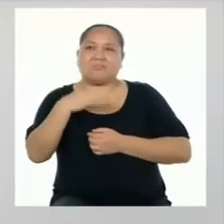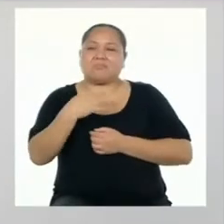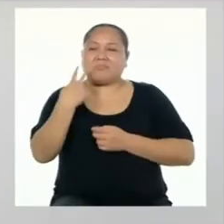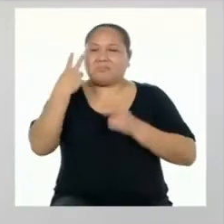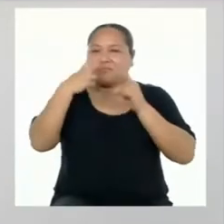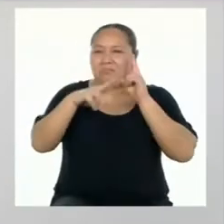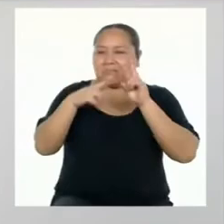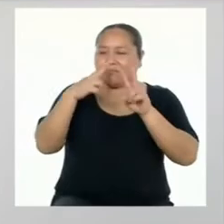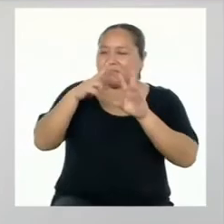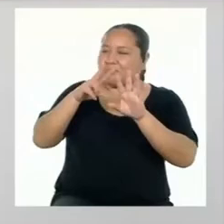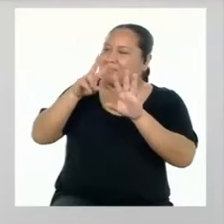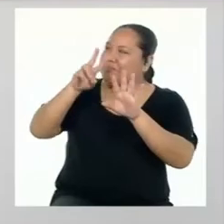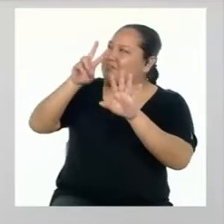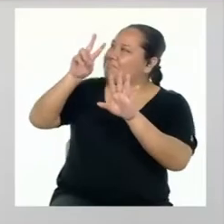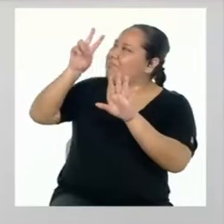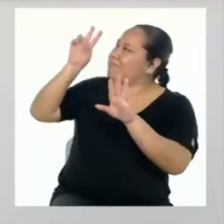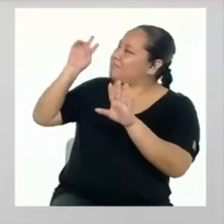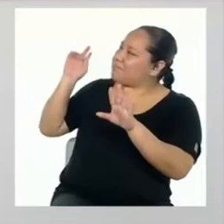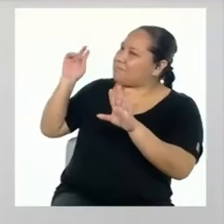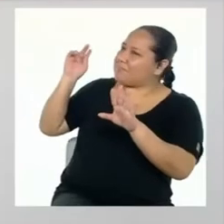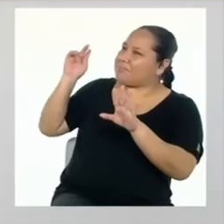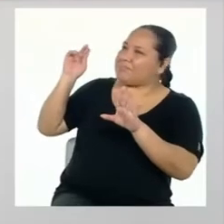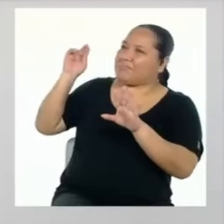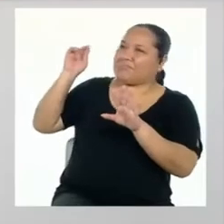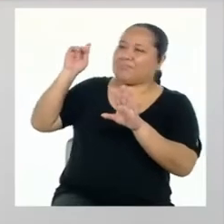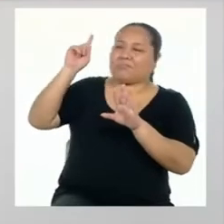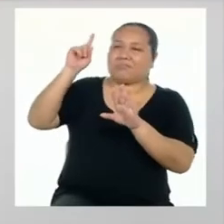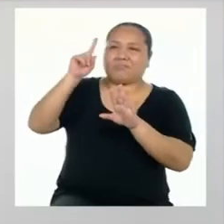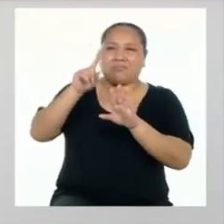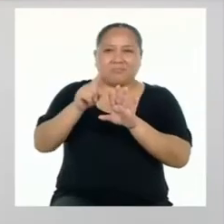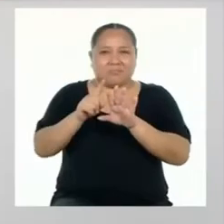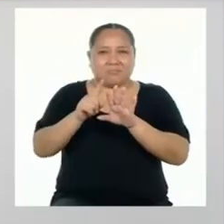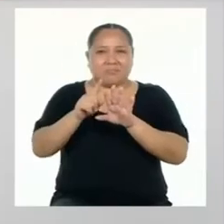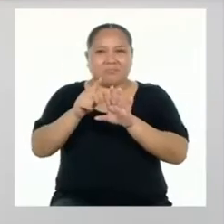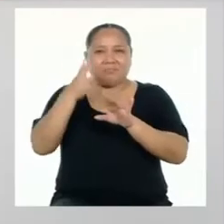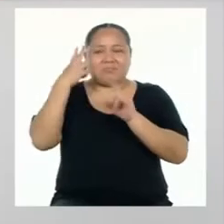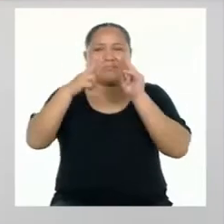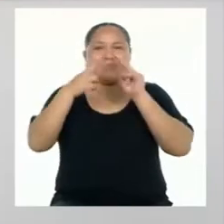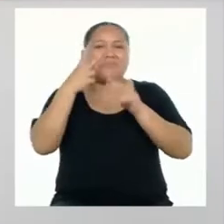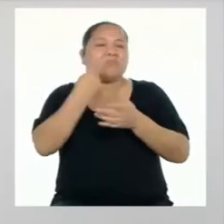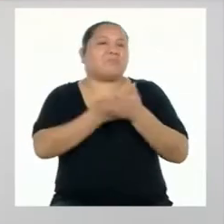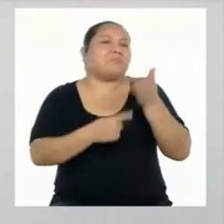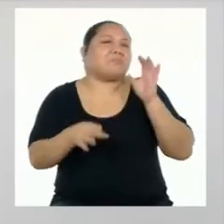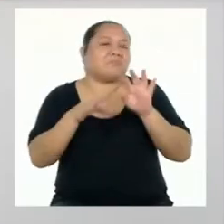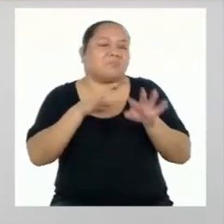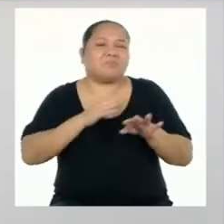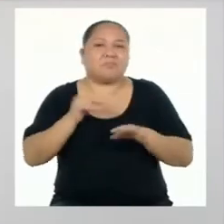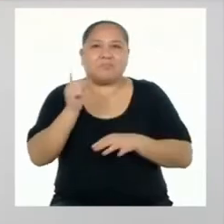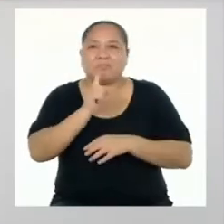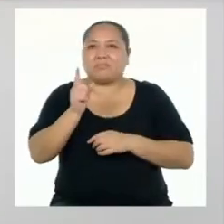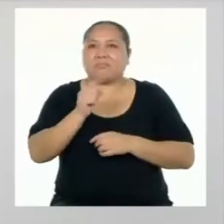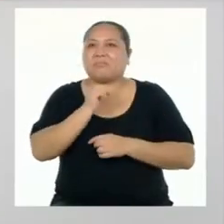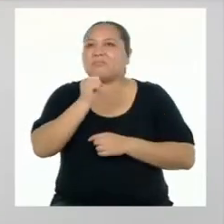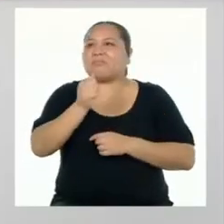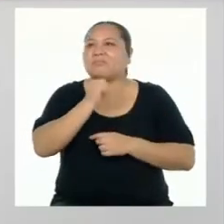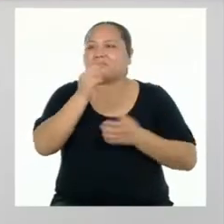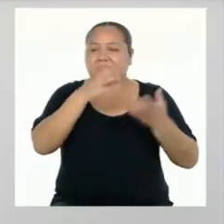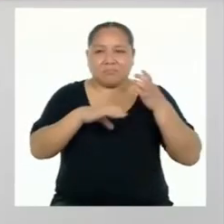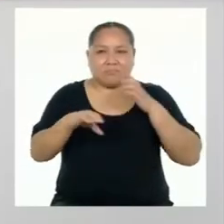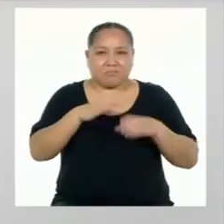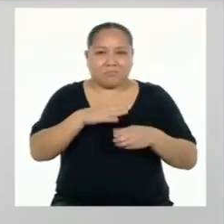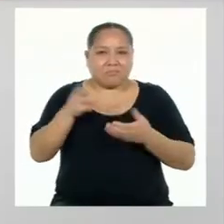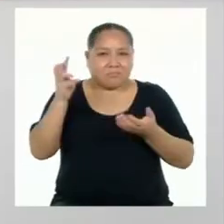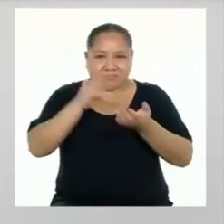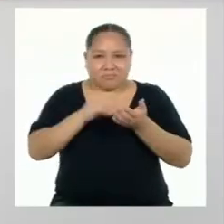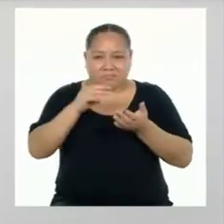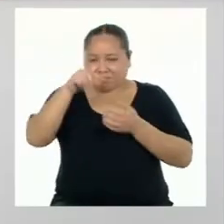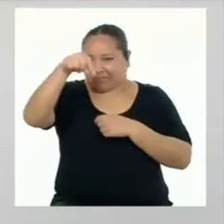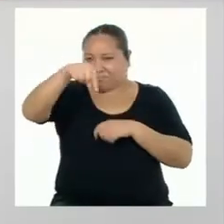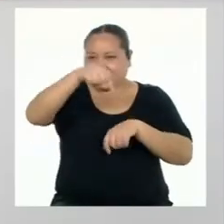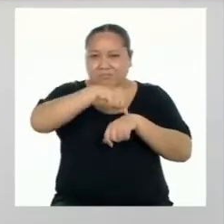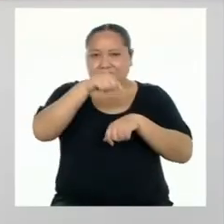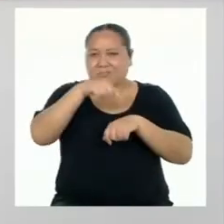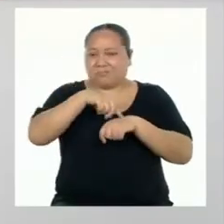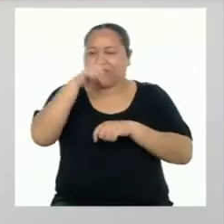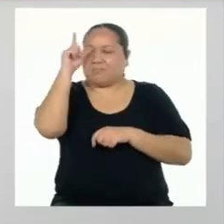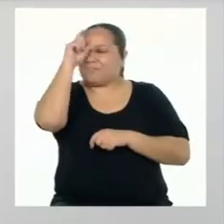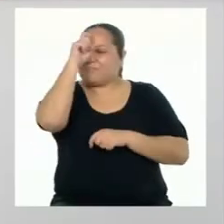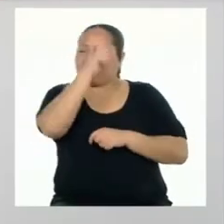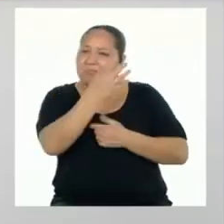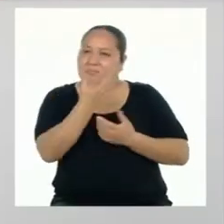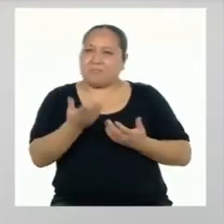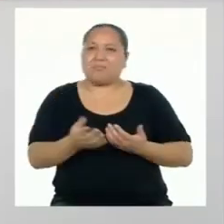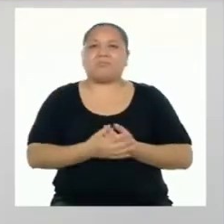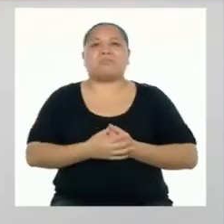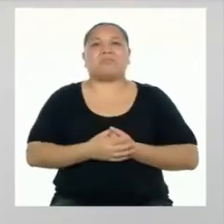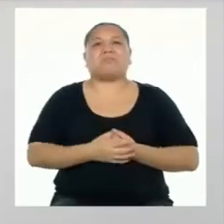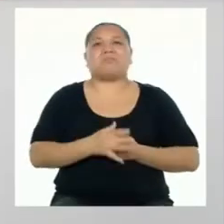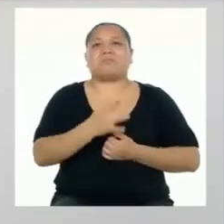hacia atrás para extraer lecciones de aquello que hicimos o dejamos de hacer. Y más aún en estos tiempos difíciles que